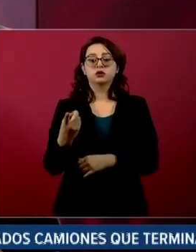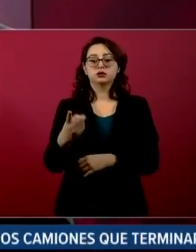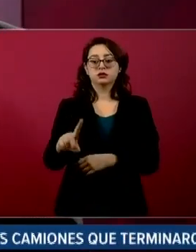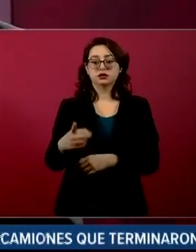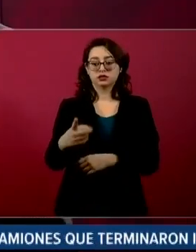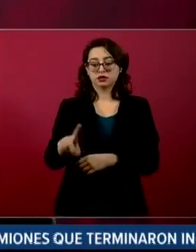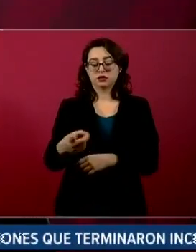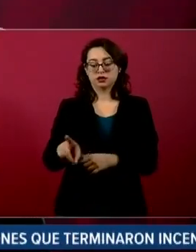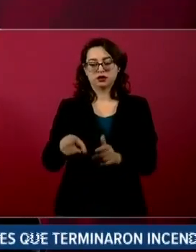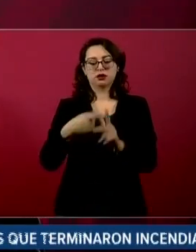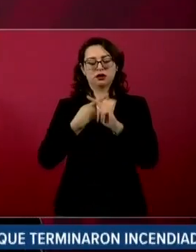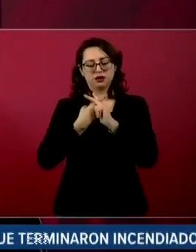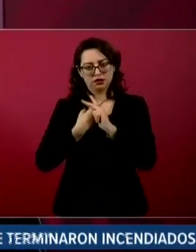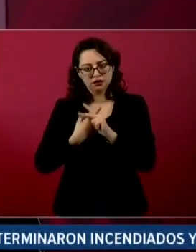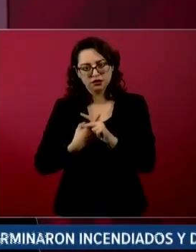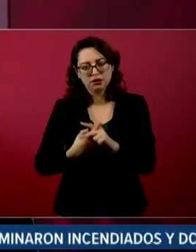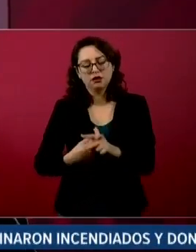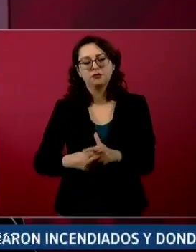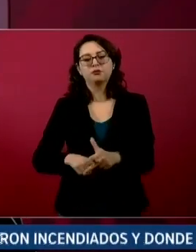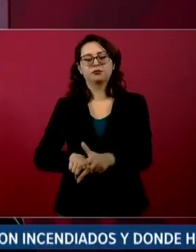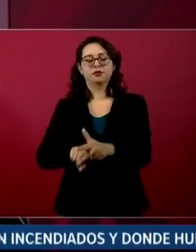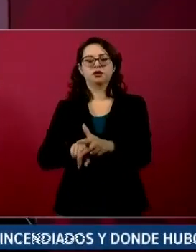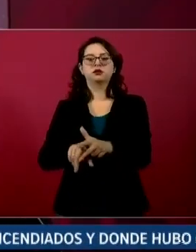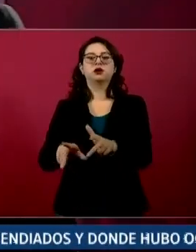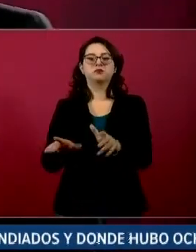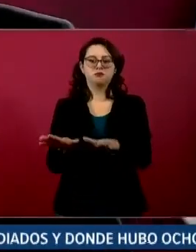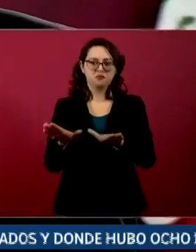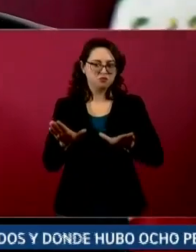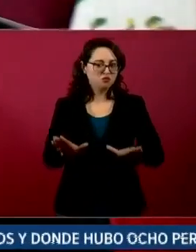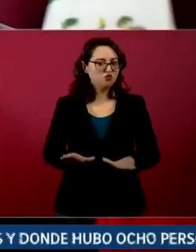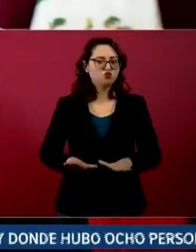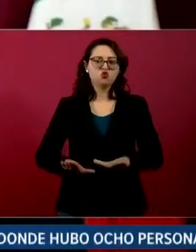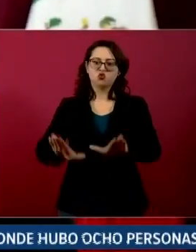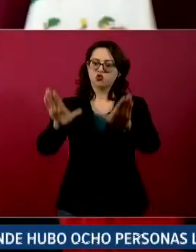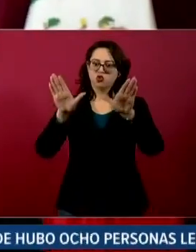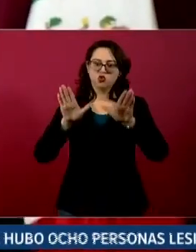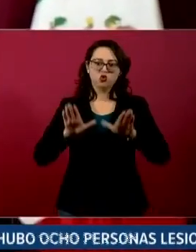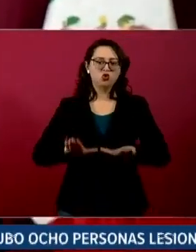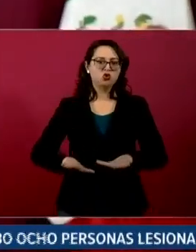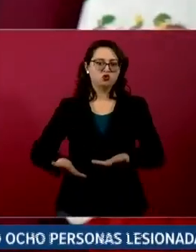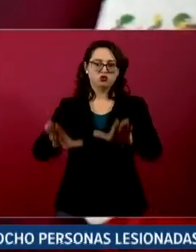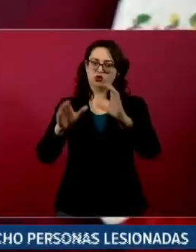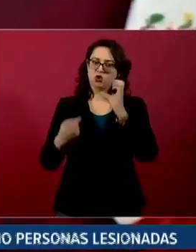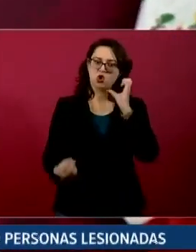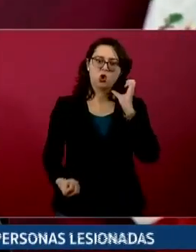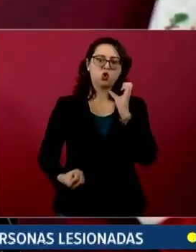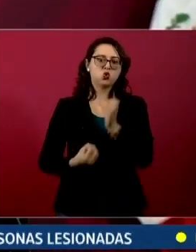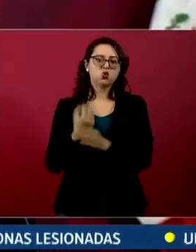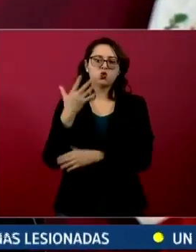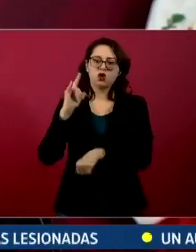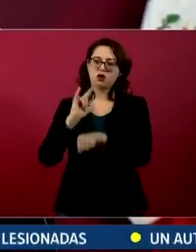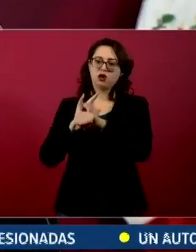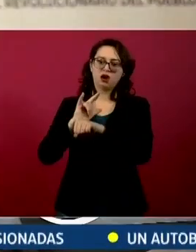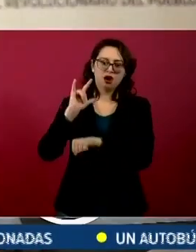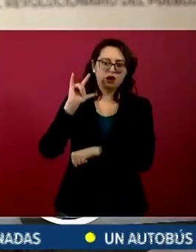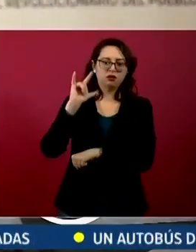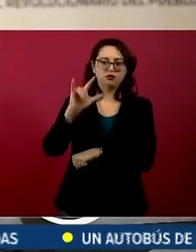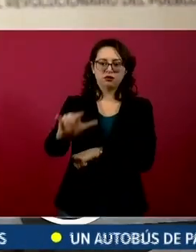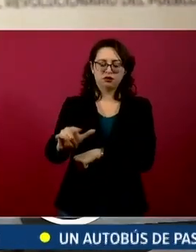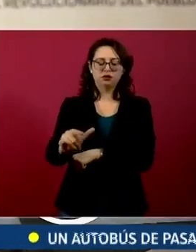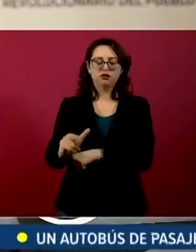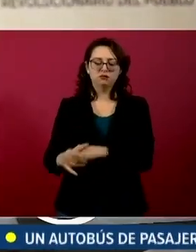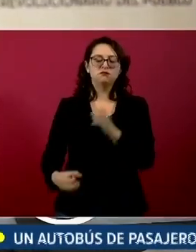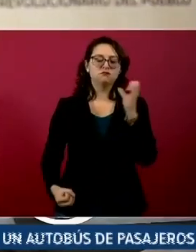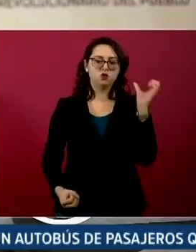empiezan a volar los nuevos aviones de la